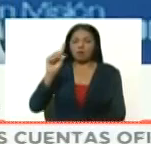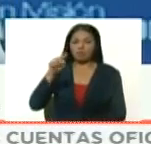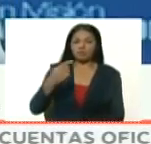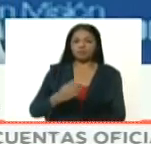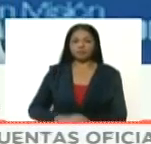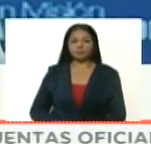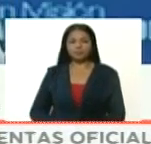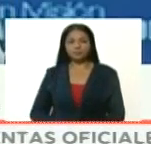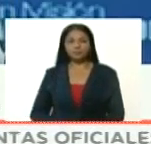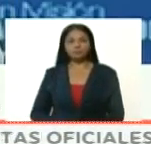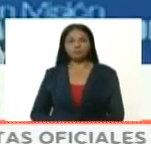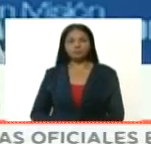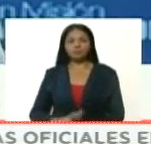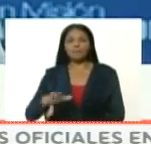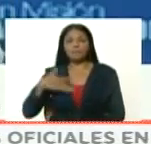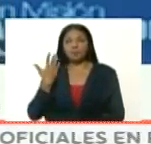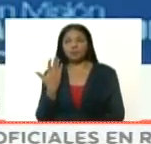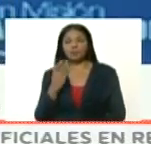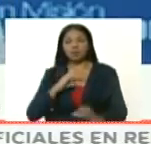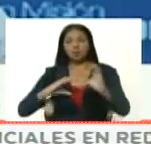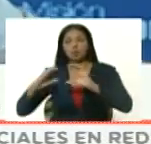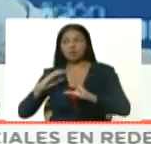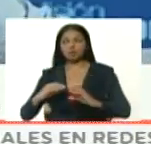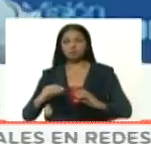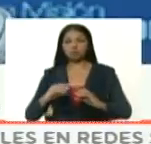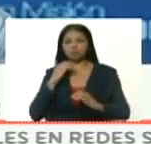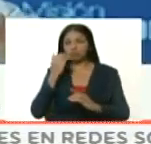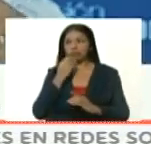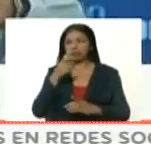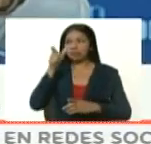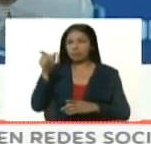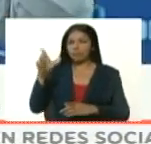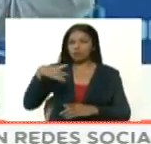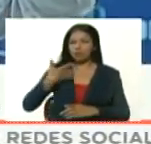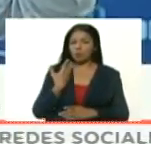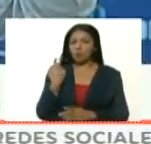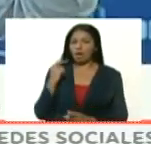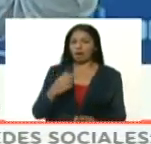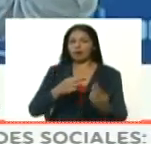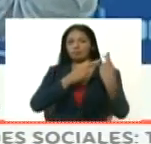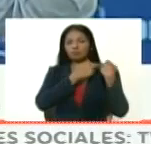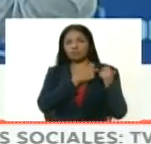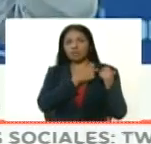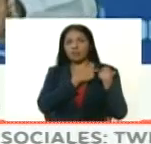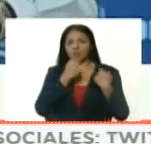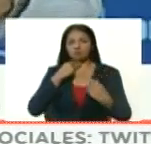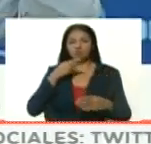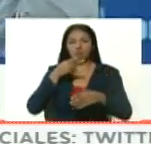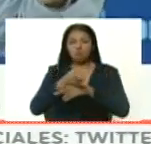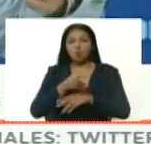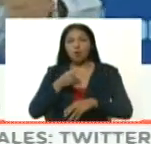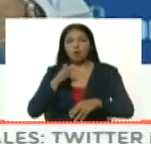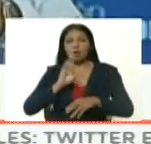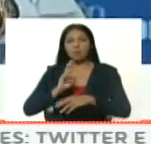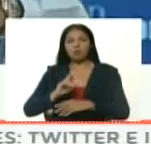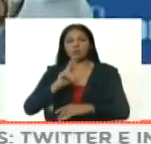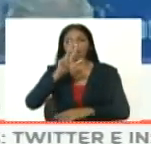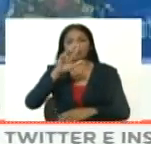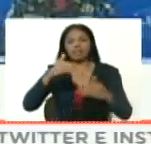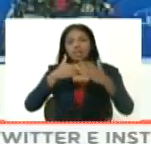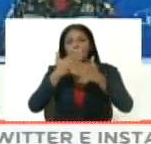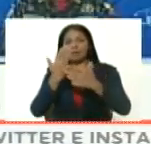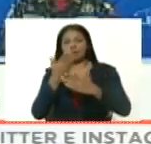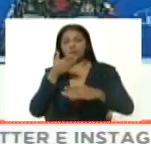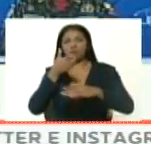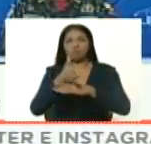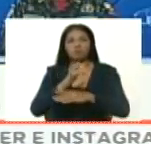Poder comunicarte con tu cuadrante de paz, pa, pa, pa, pa. voy en camino, son las 3 de la mañana,